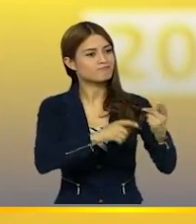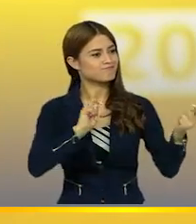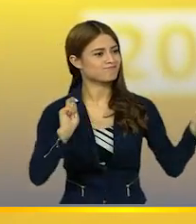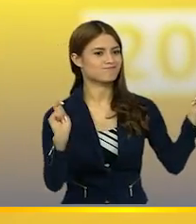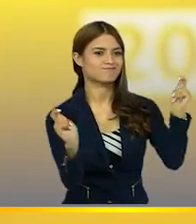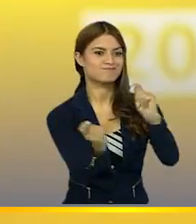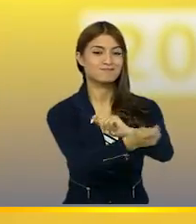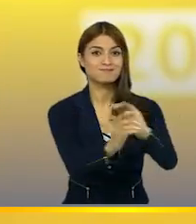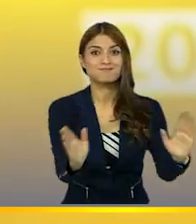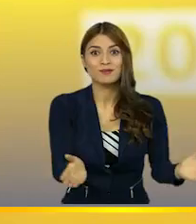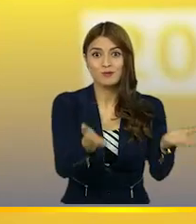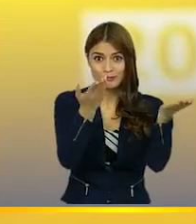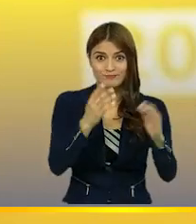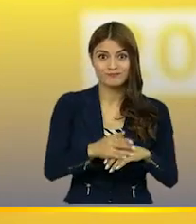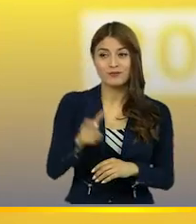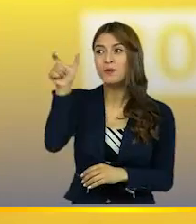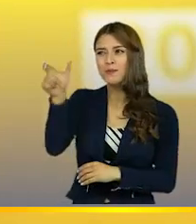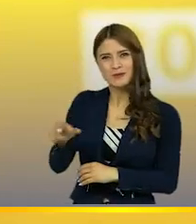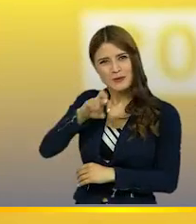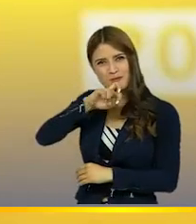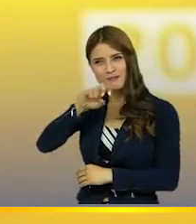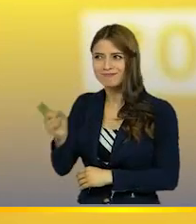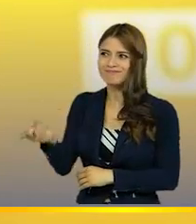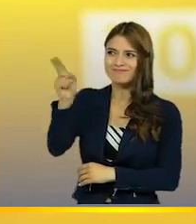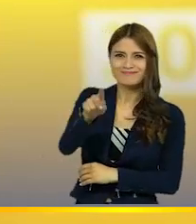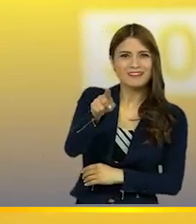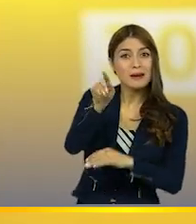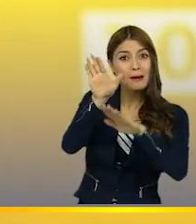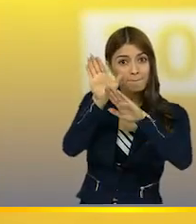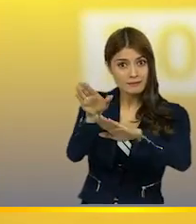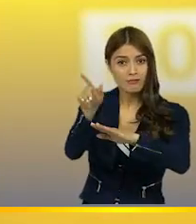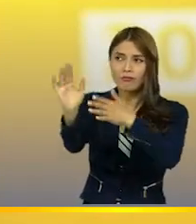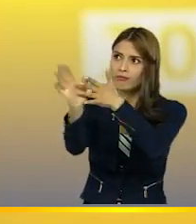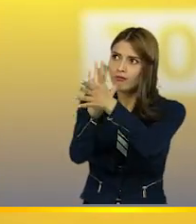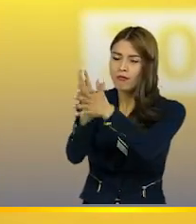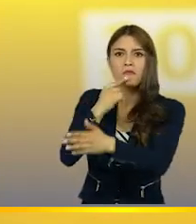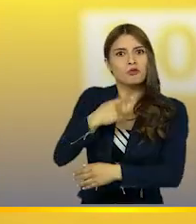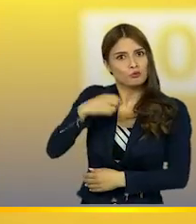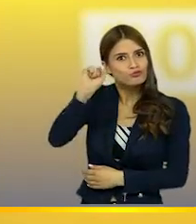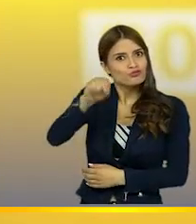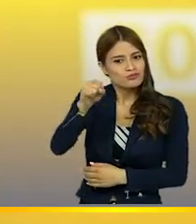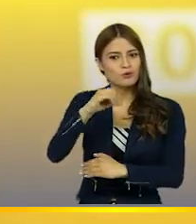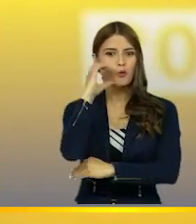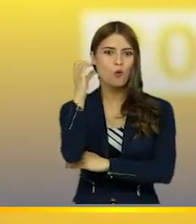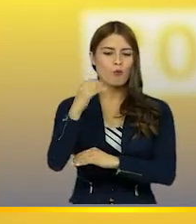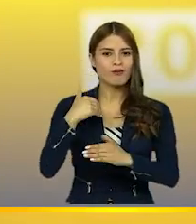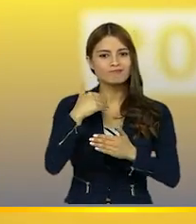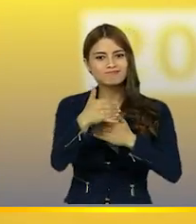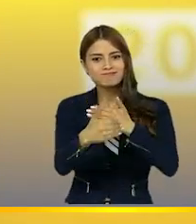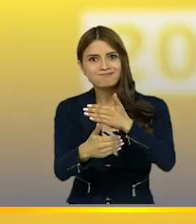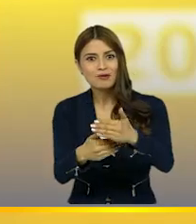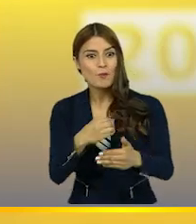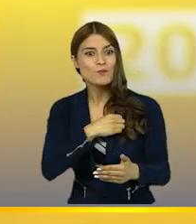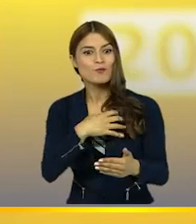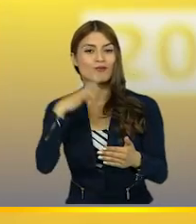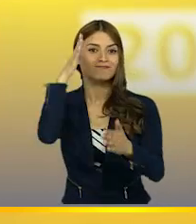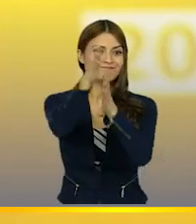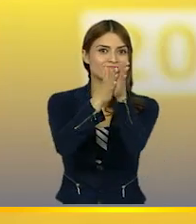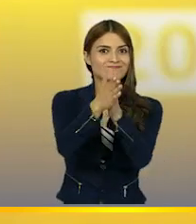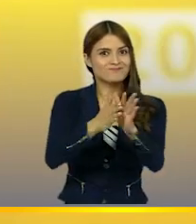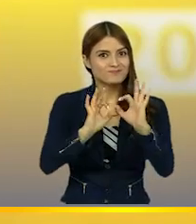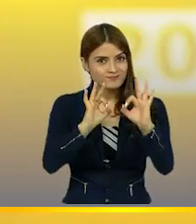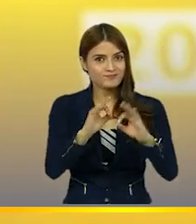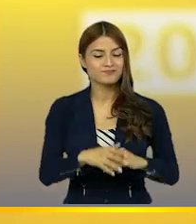gran transformación, como lo dice el nuncio, que avanza con más esperanza y más oportunidades para